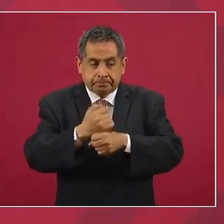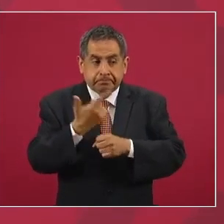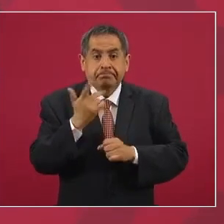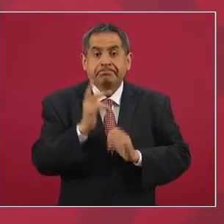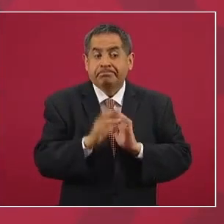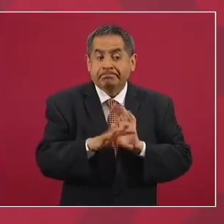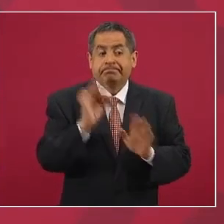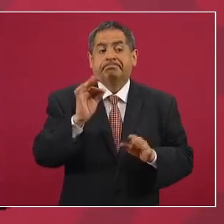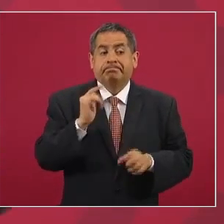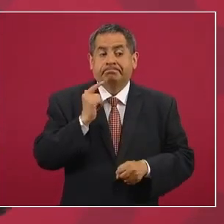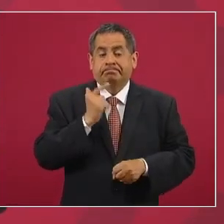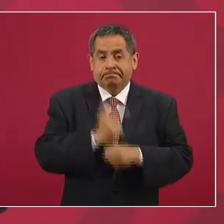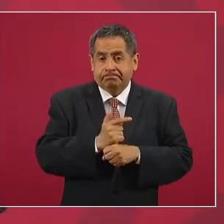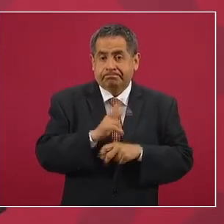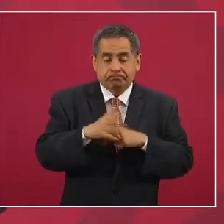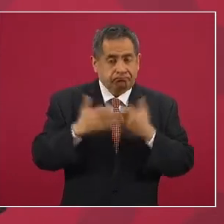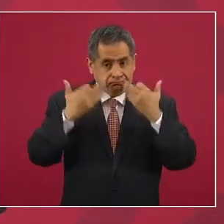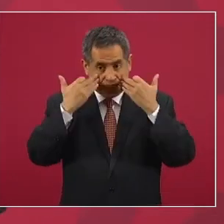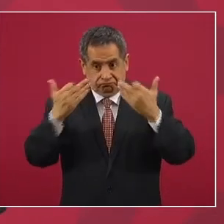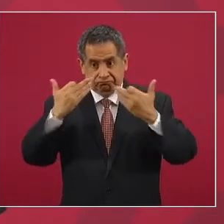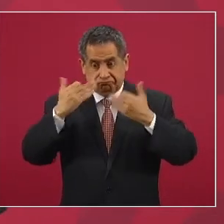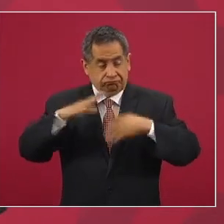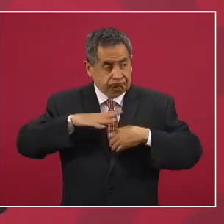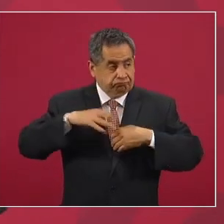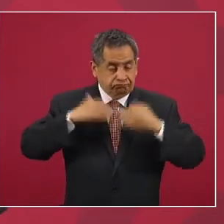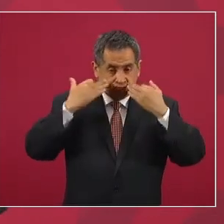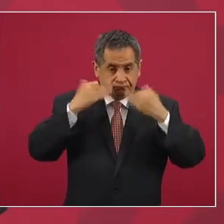tienen testigos